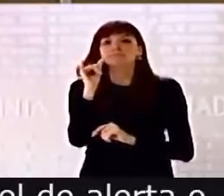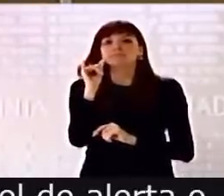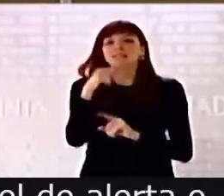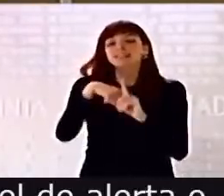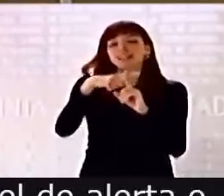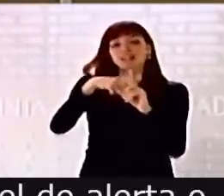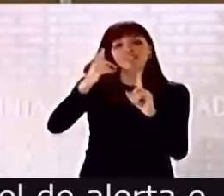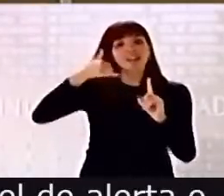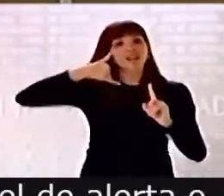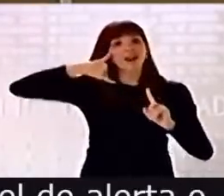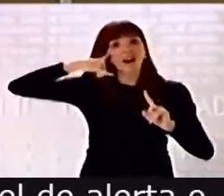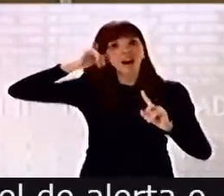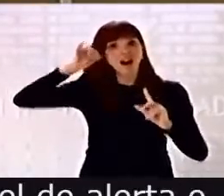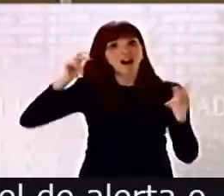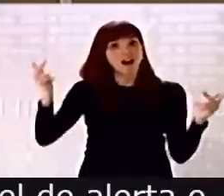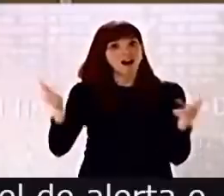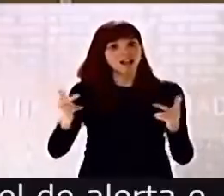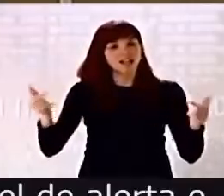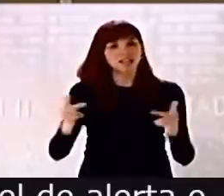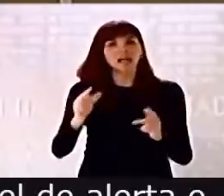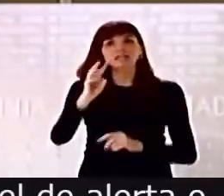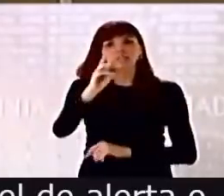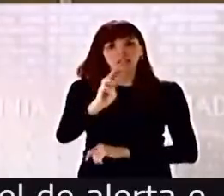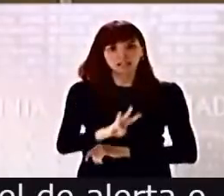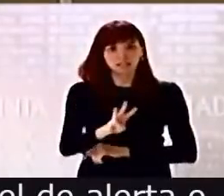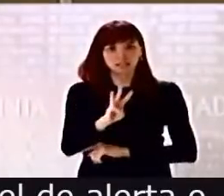nivel de alerta 3.